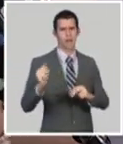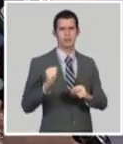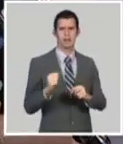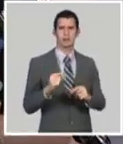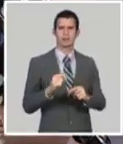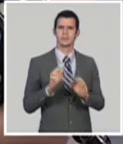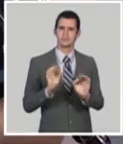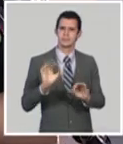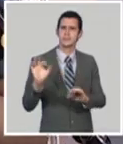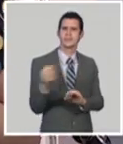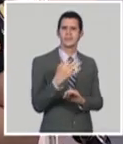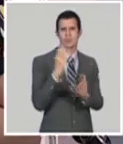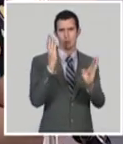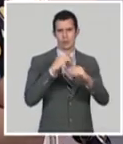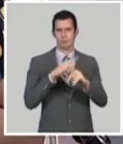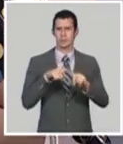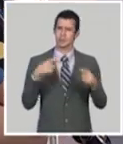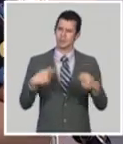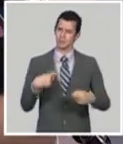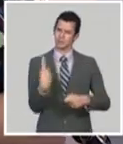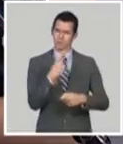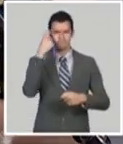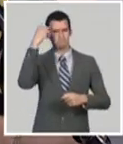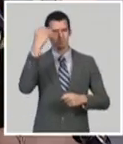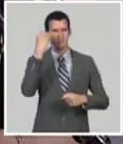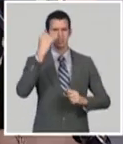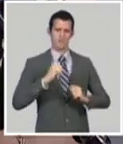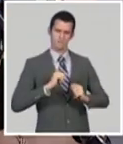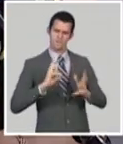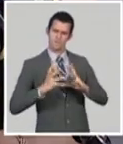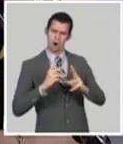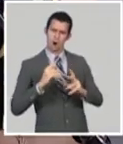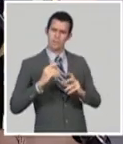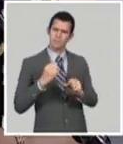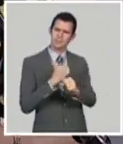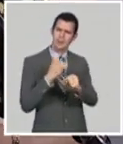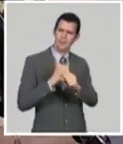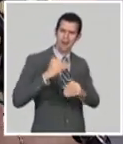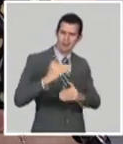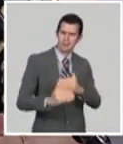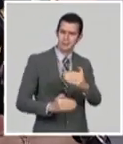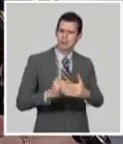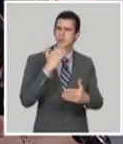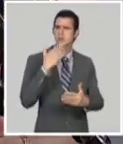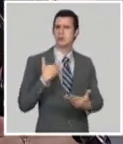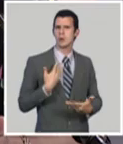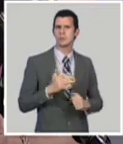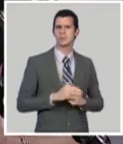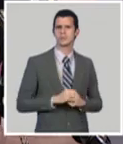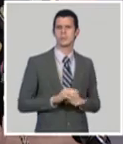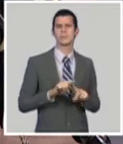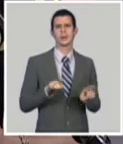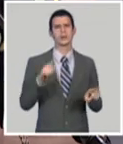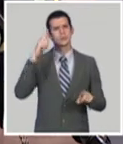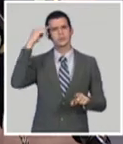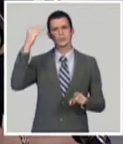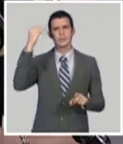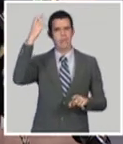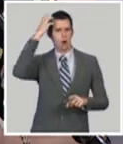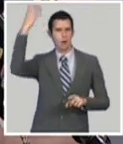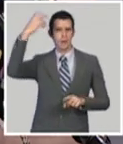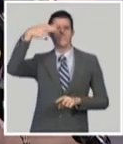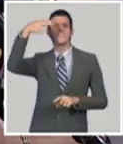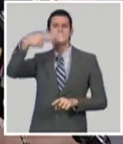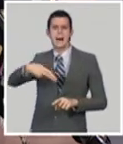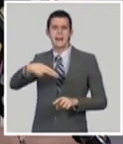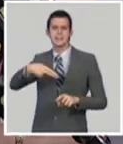transformación en la forma de hacer las cosas pero como siempre decimos no solo a nivel macro como explicaba marino sino también